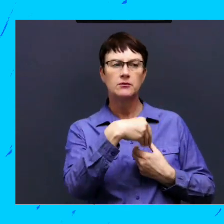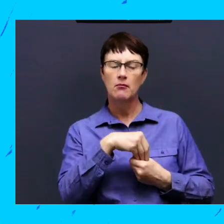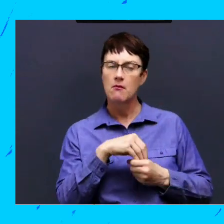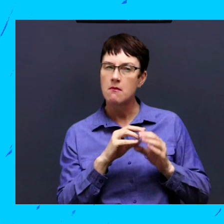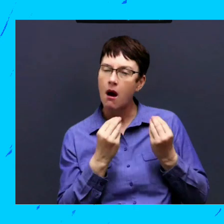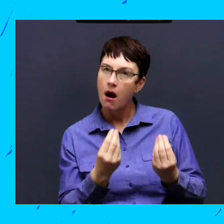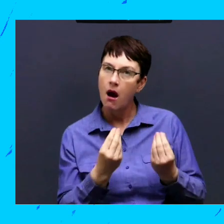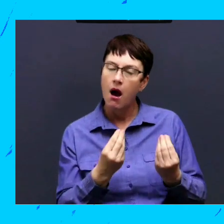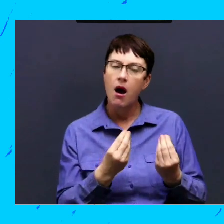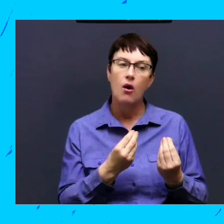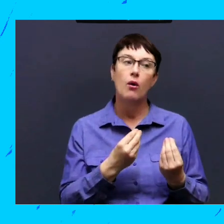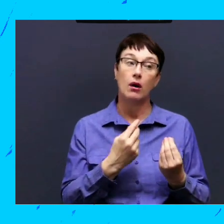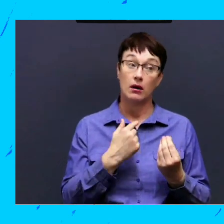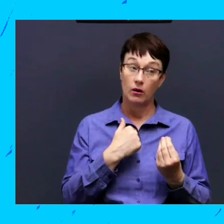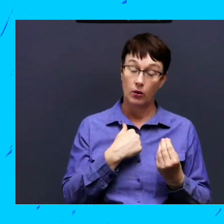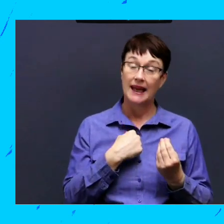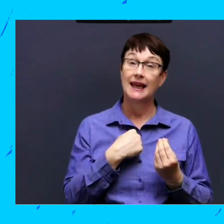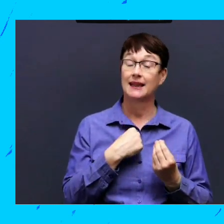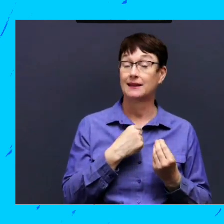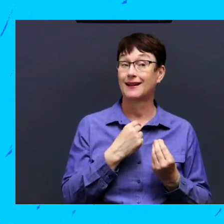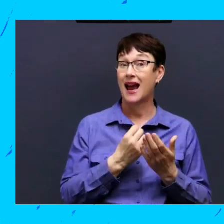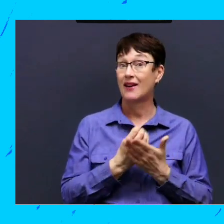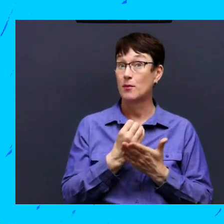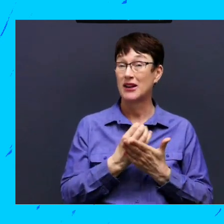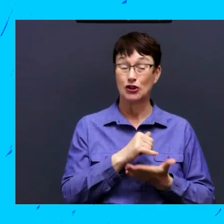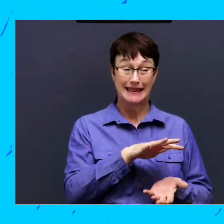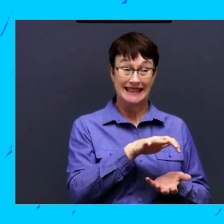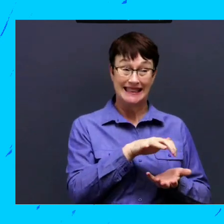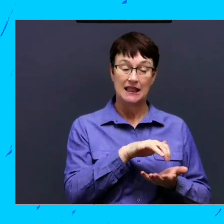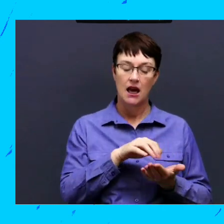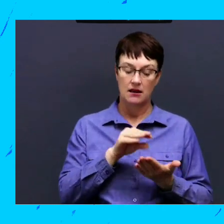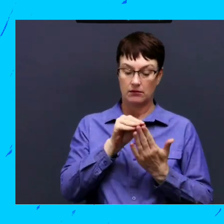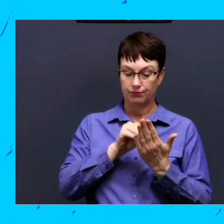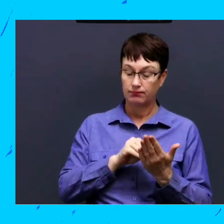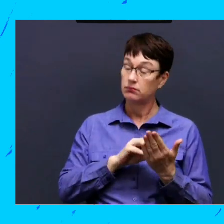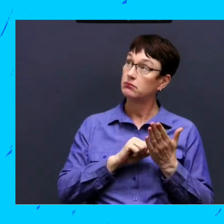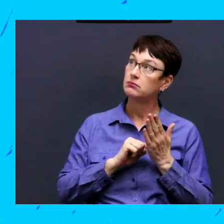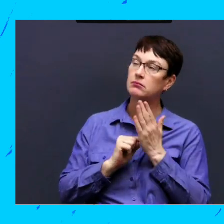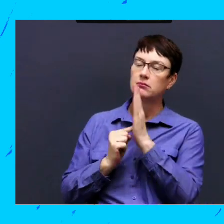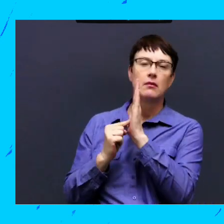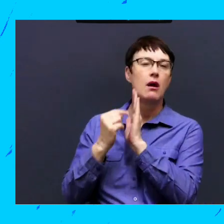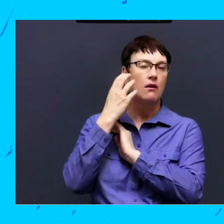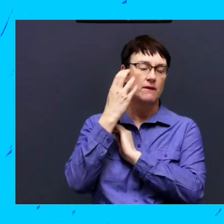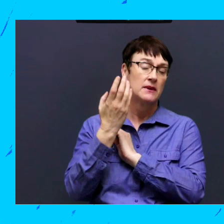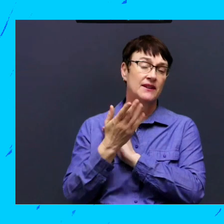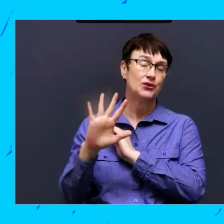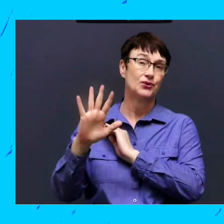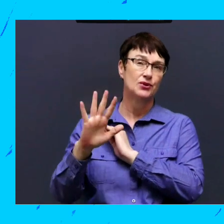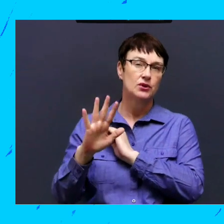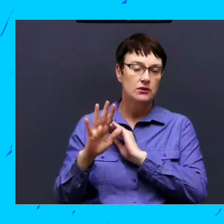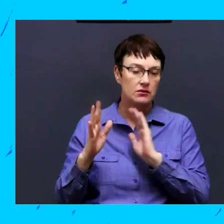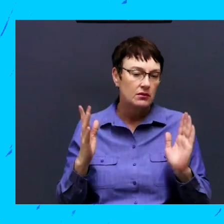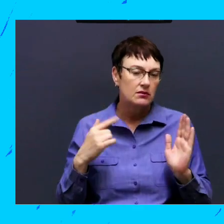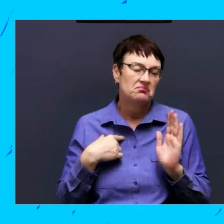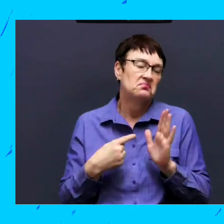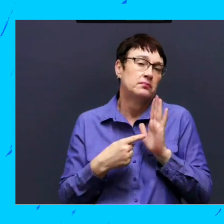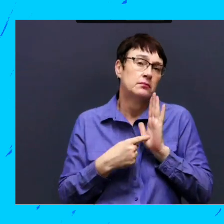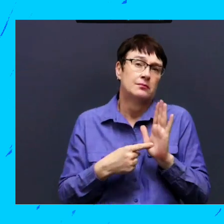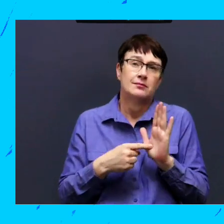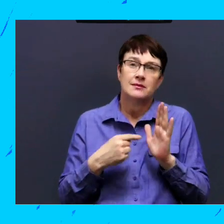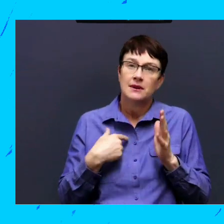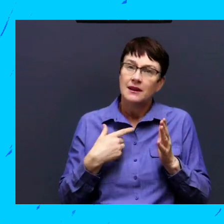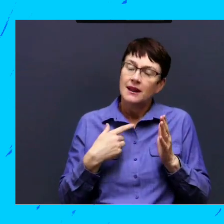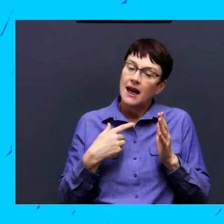ser representadas? Y todas las sugerencias fueron enviadas al gobierno. Así que esas son algunas formas que los jóvenes pueden